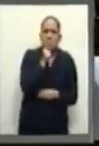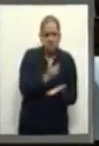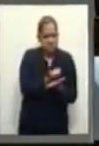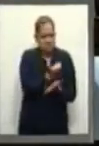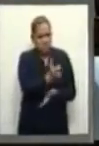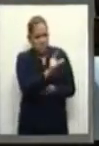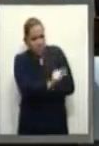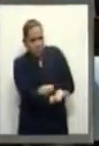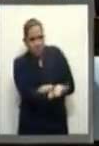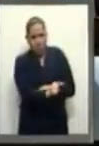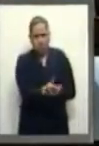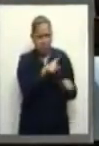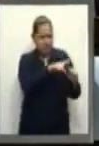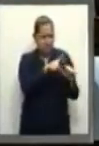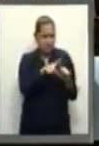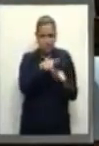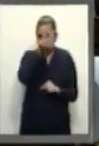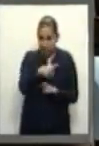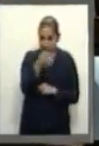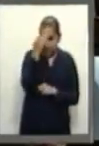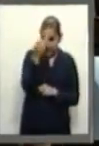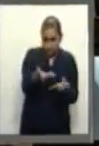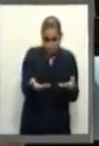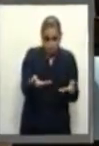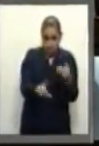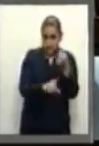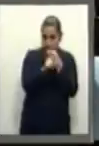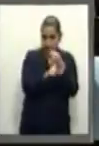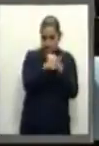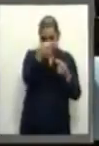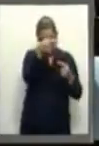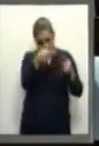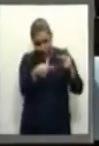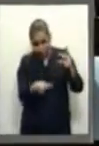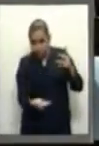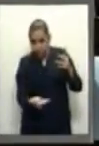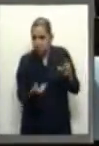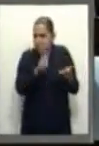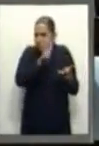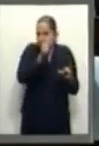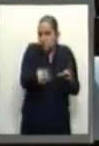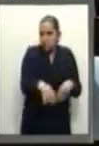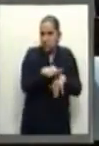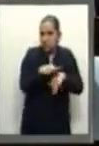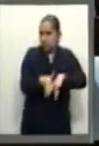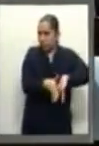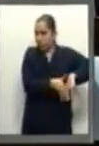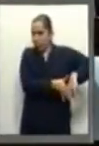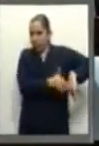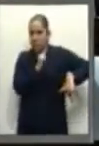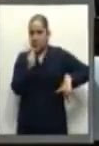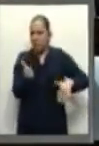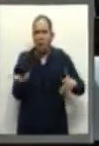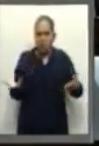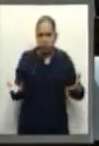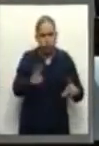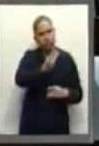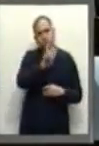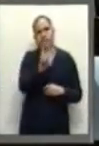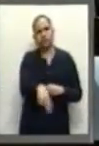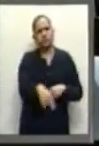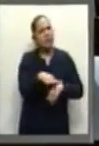enfrentar los problemas de seguridad pública que vive nuestro país esa es la realidad que tenemos y hoy